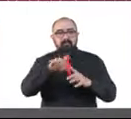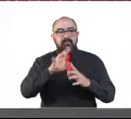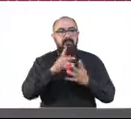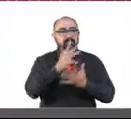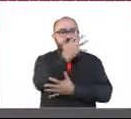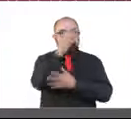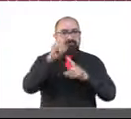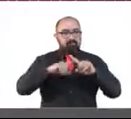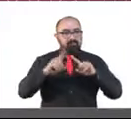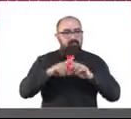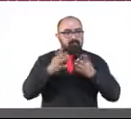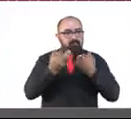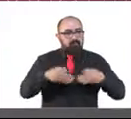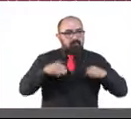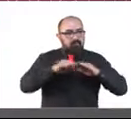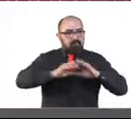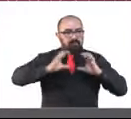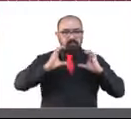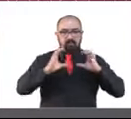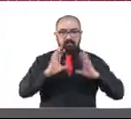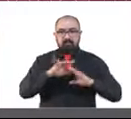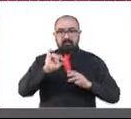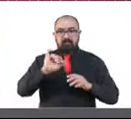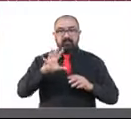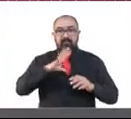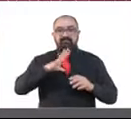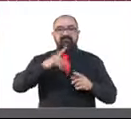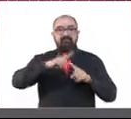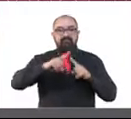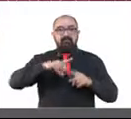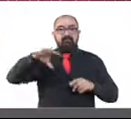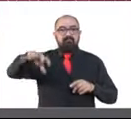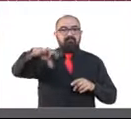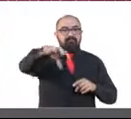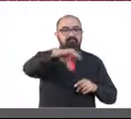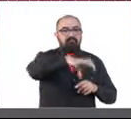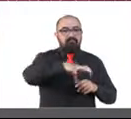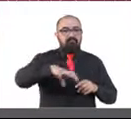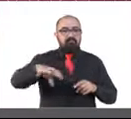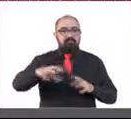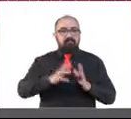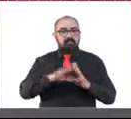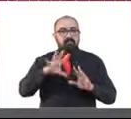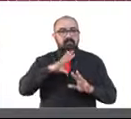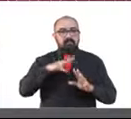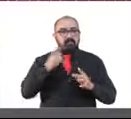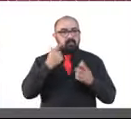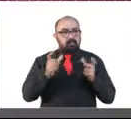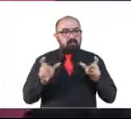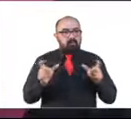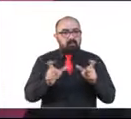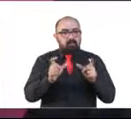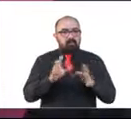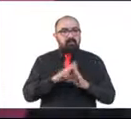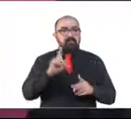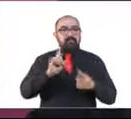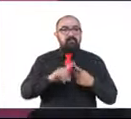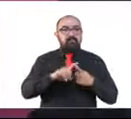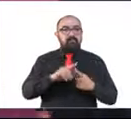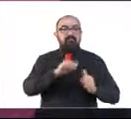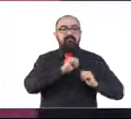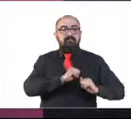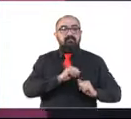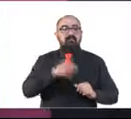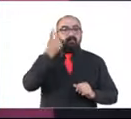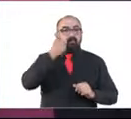que sí tiene unas partes que son áreas naturales protegidas, cuyo propietario es el gobierno, pero la